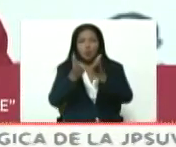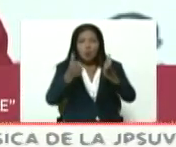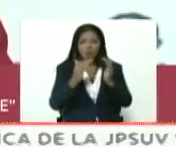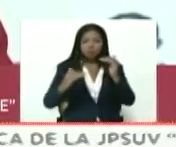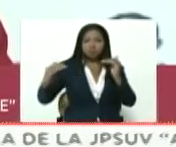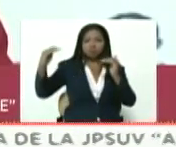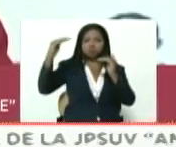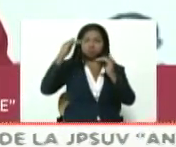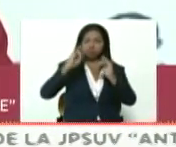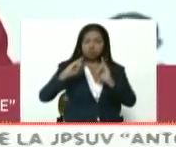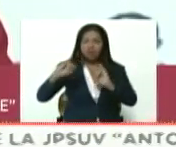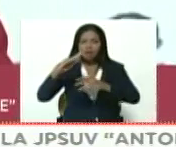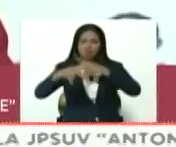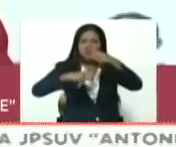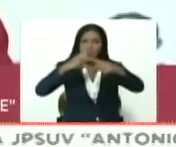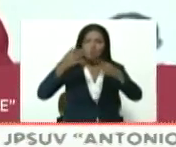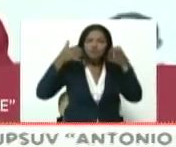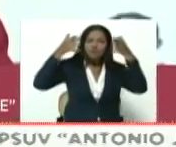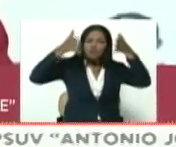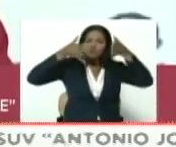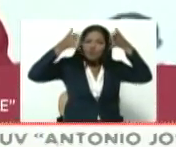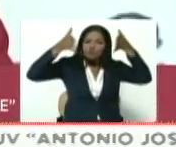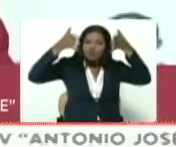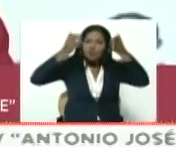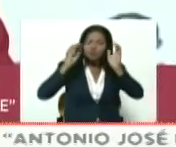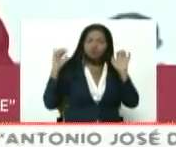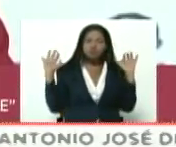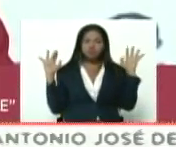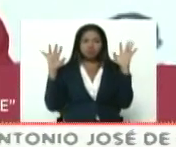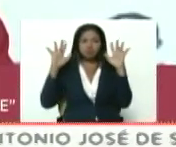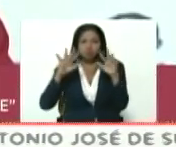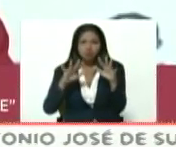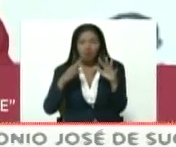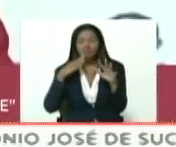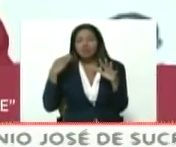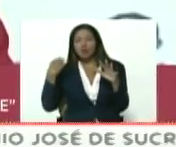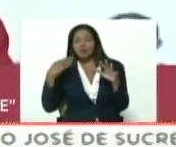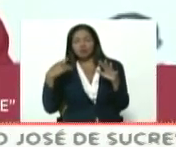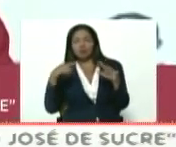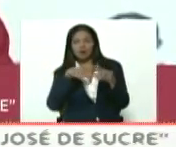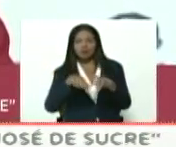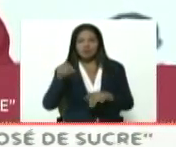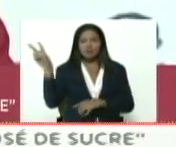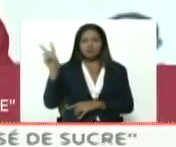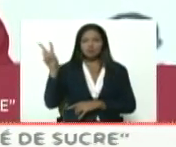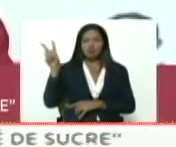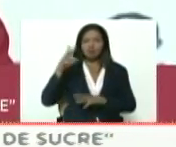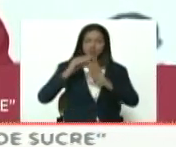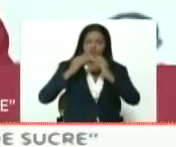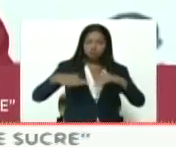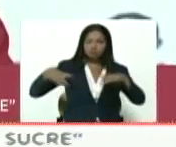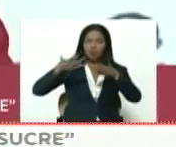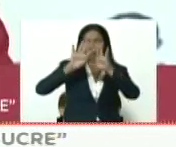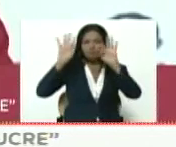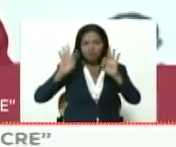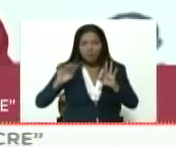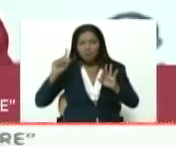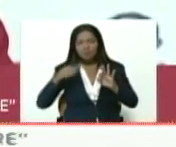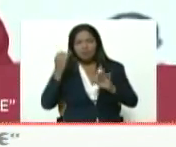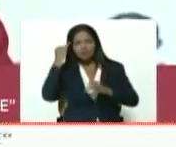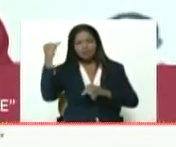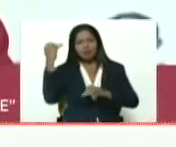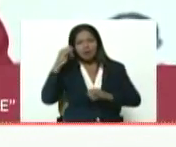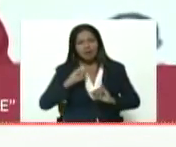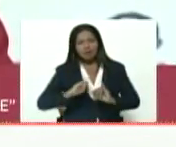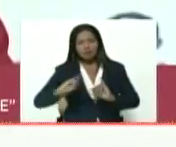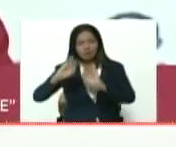superior y el proceso de formación masiva de la juventud venezolana en todos los aspectos